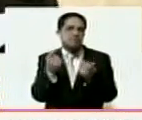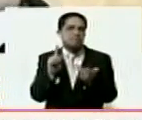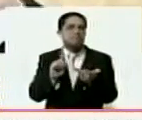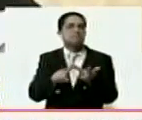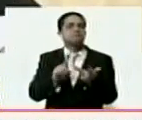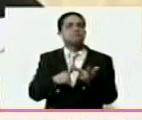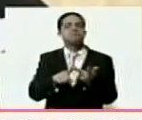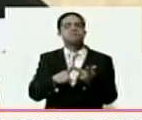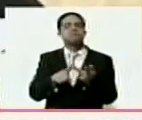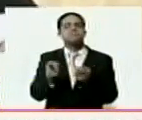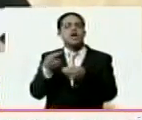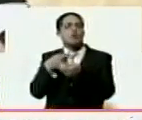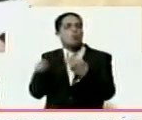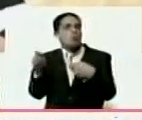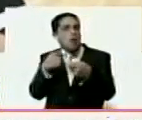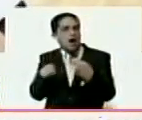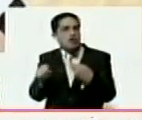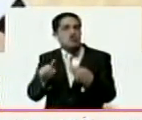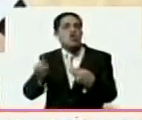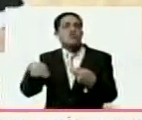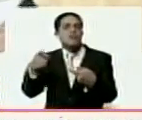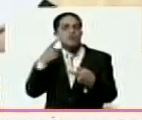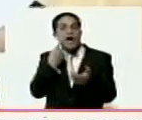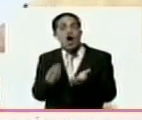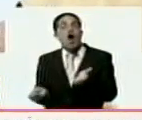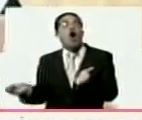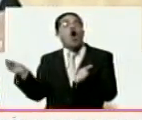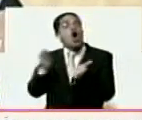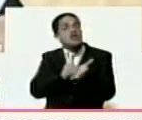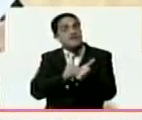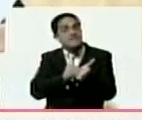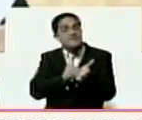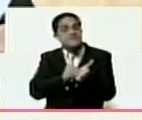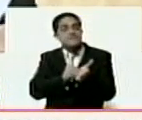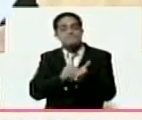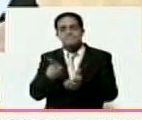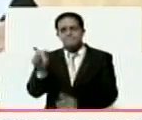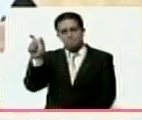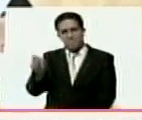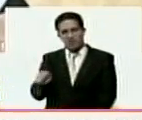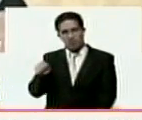Y luego comienza a desarrollar de nuevo. Este vocero